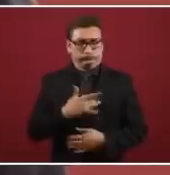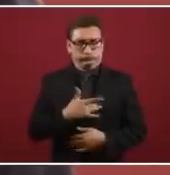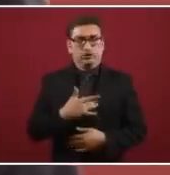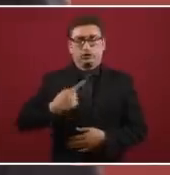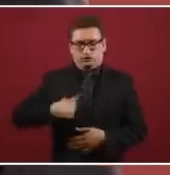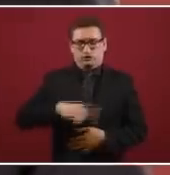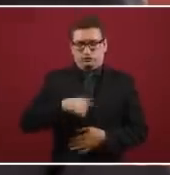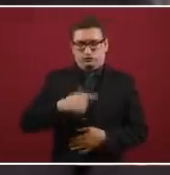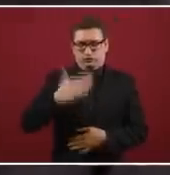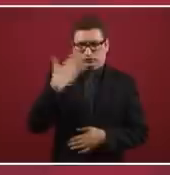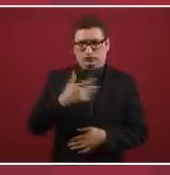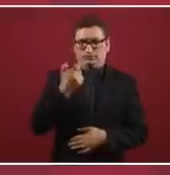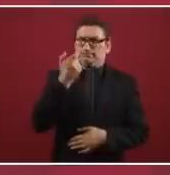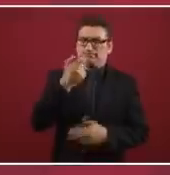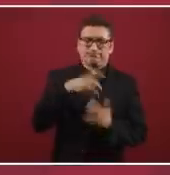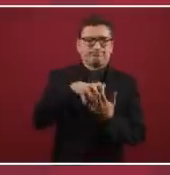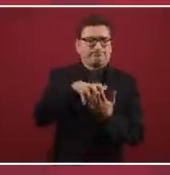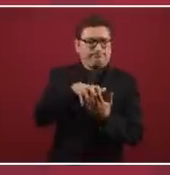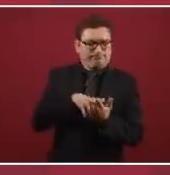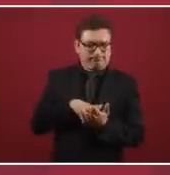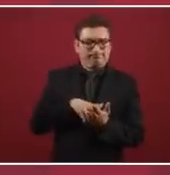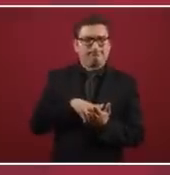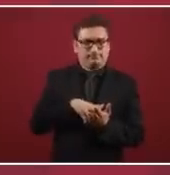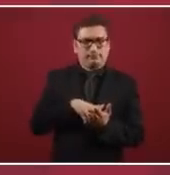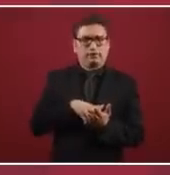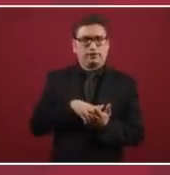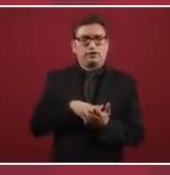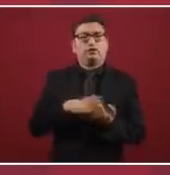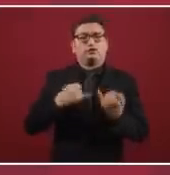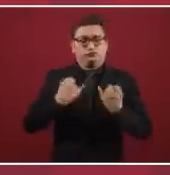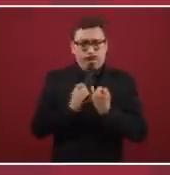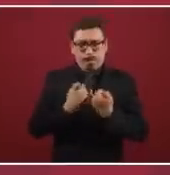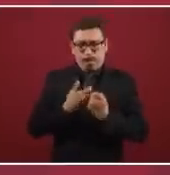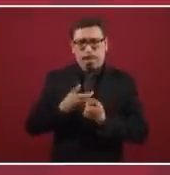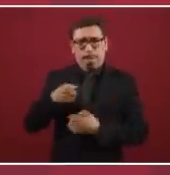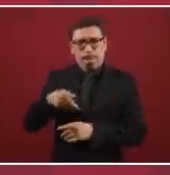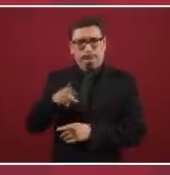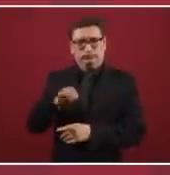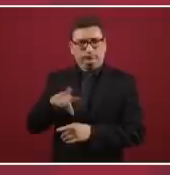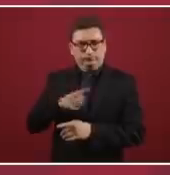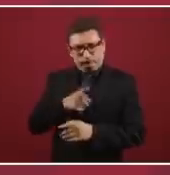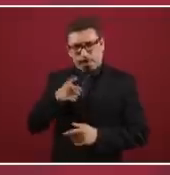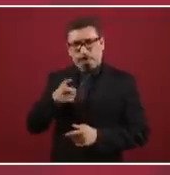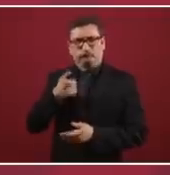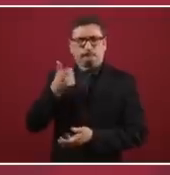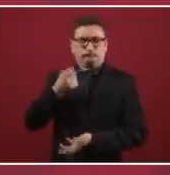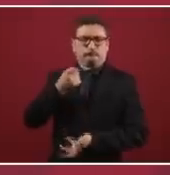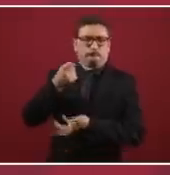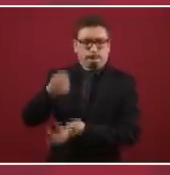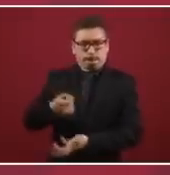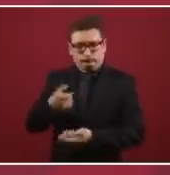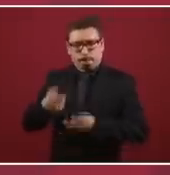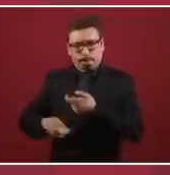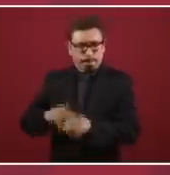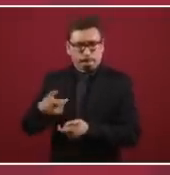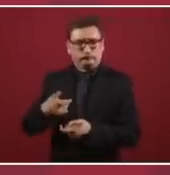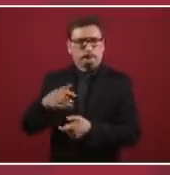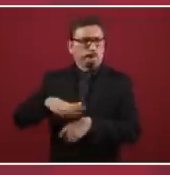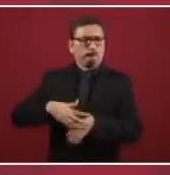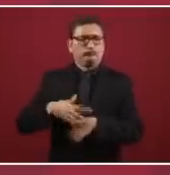ahorrando e invirtiendo en Pemex porque ya